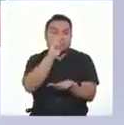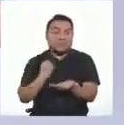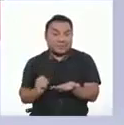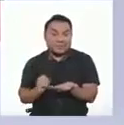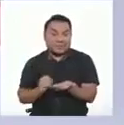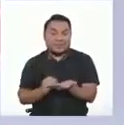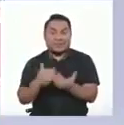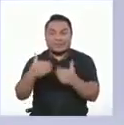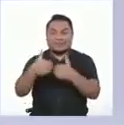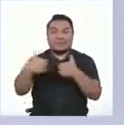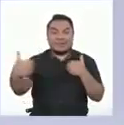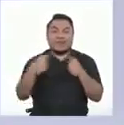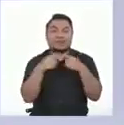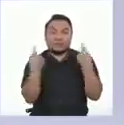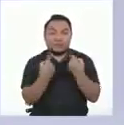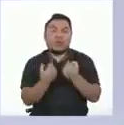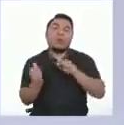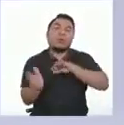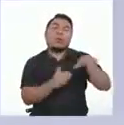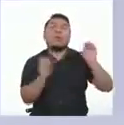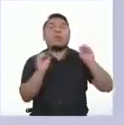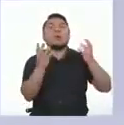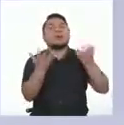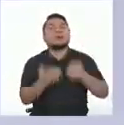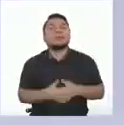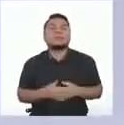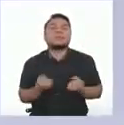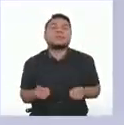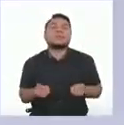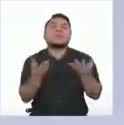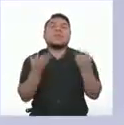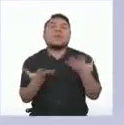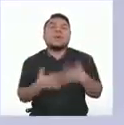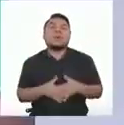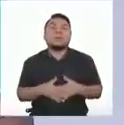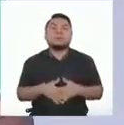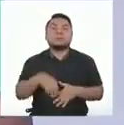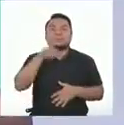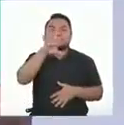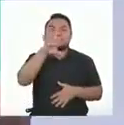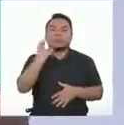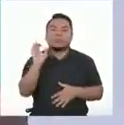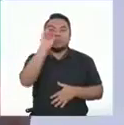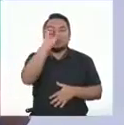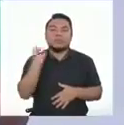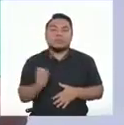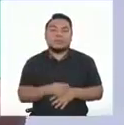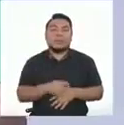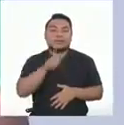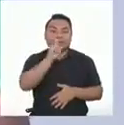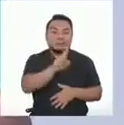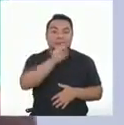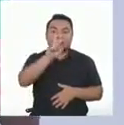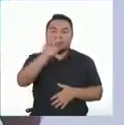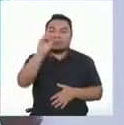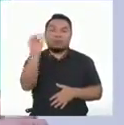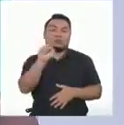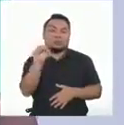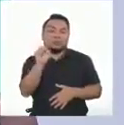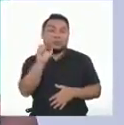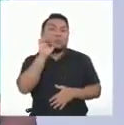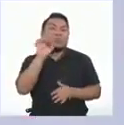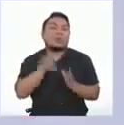mitad de la torta. Si queremos saber cuánto es el 50% de 120 soles,